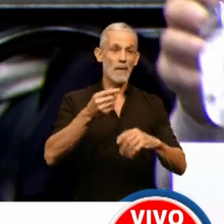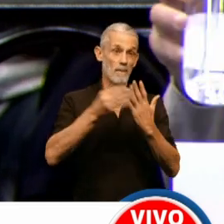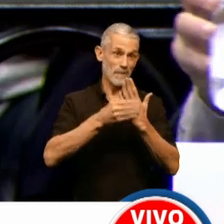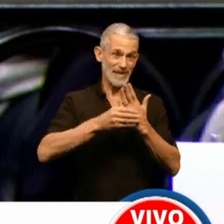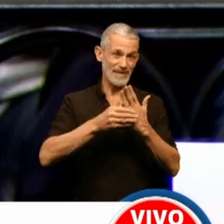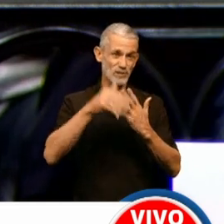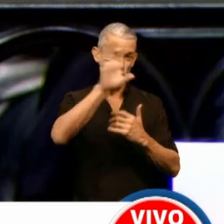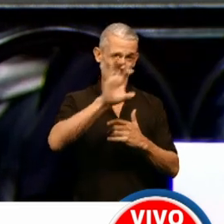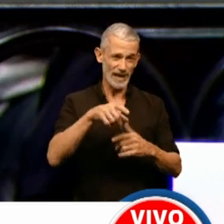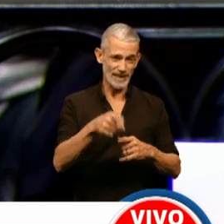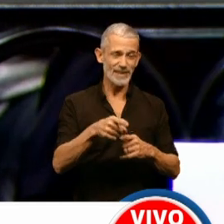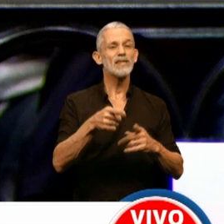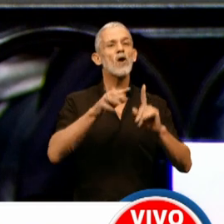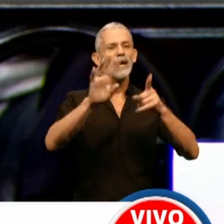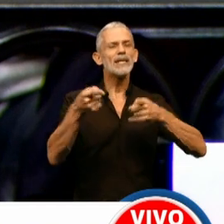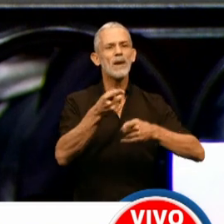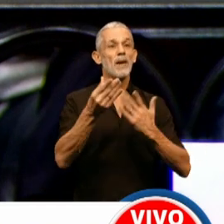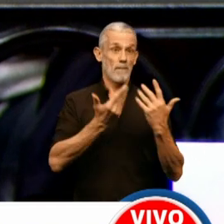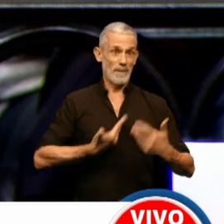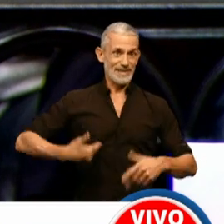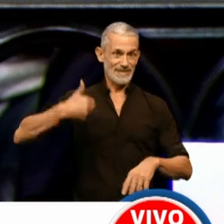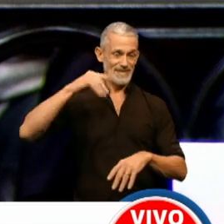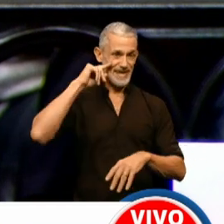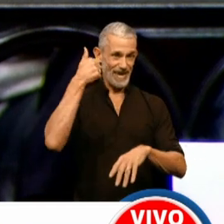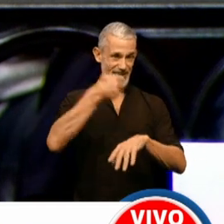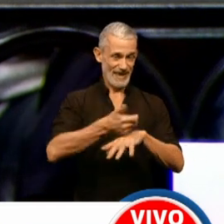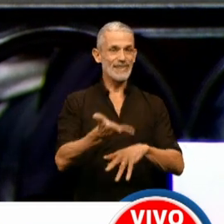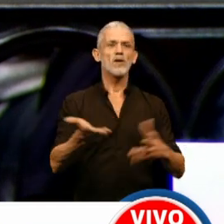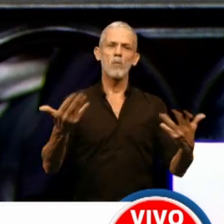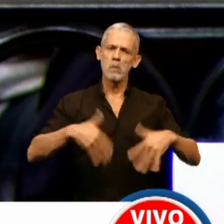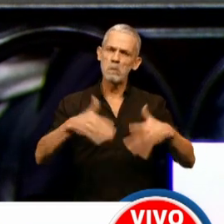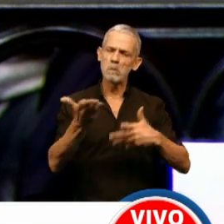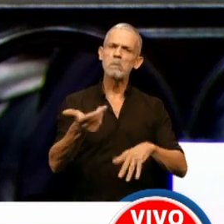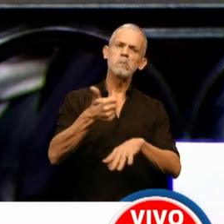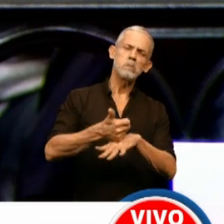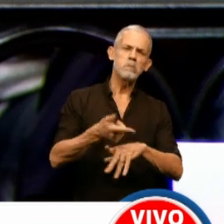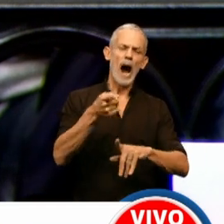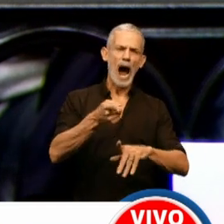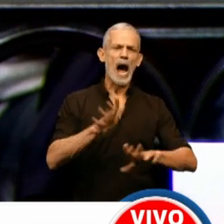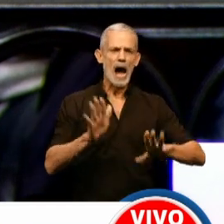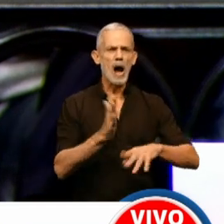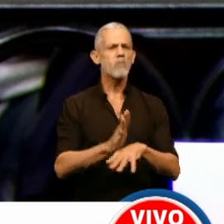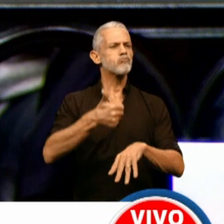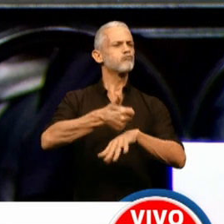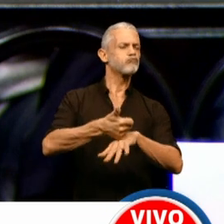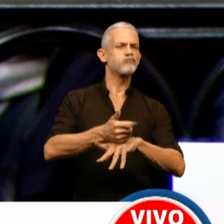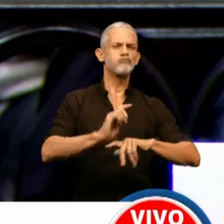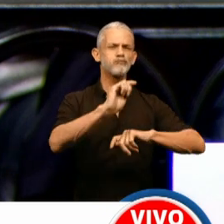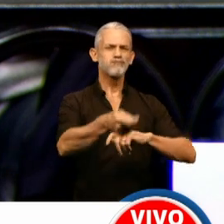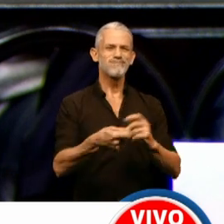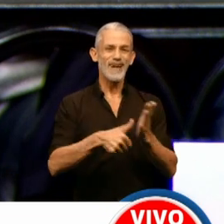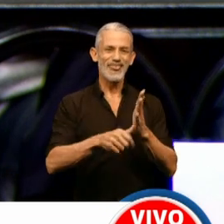ministro del interior y también de nuestro presidente vaya hacia haya gestos reparadores vaya hacia esa